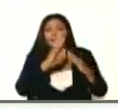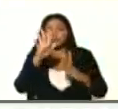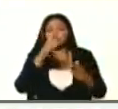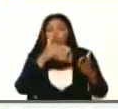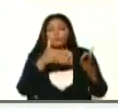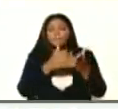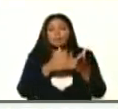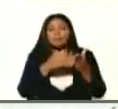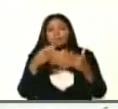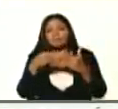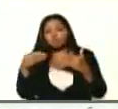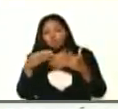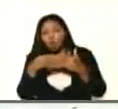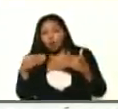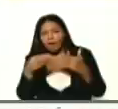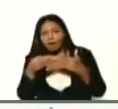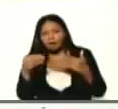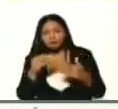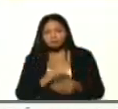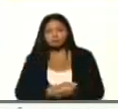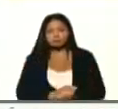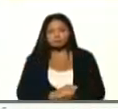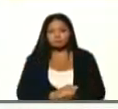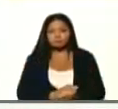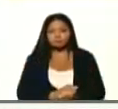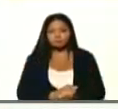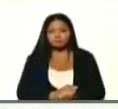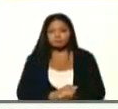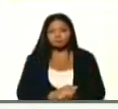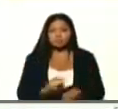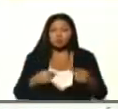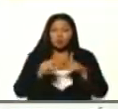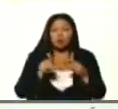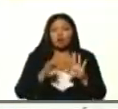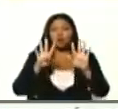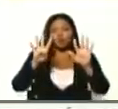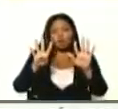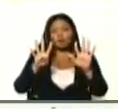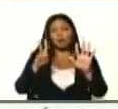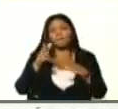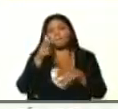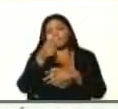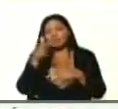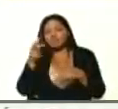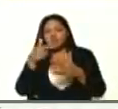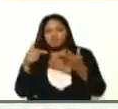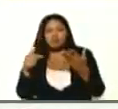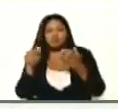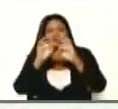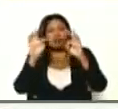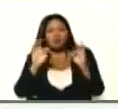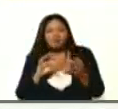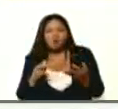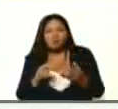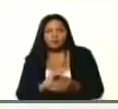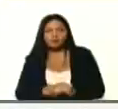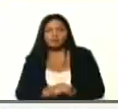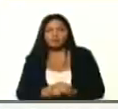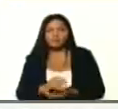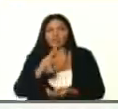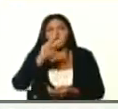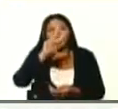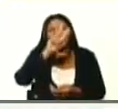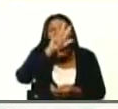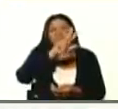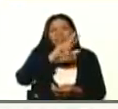$5,000 estadounidenses, así como un total de 9 armas de distintos tipos, 34 cargadores